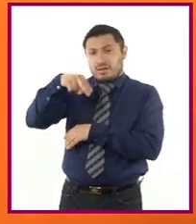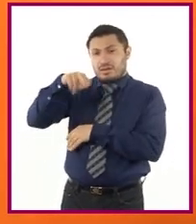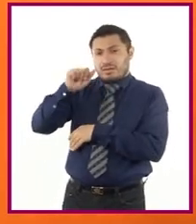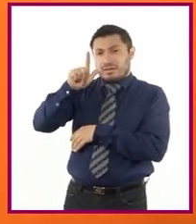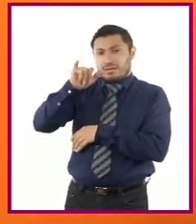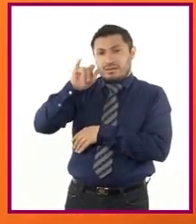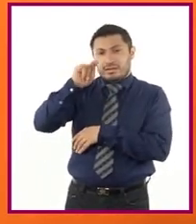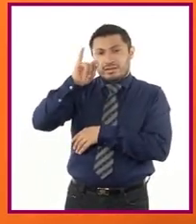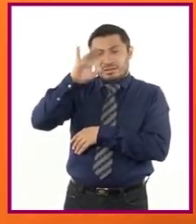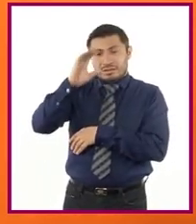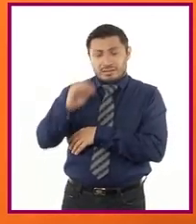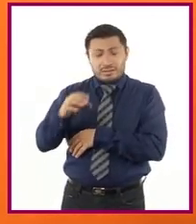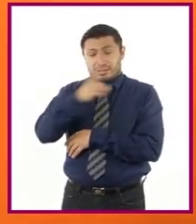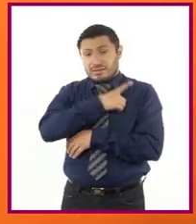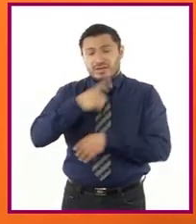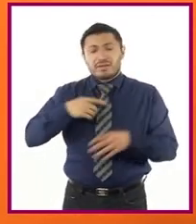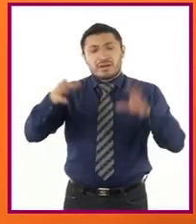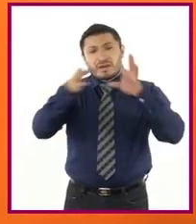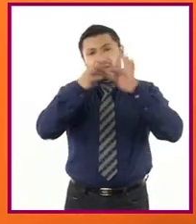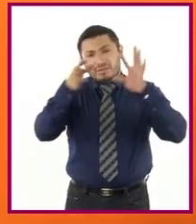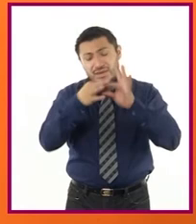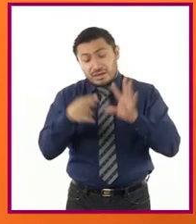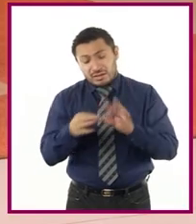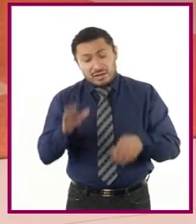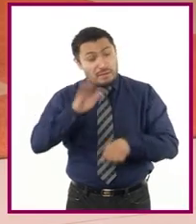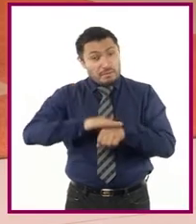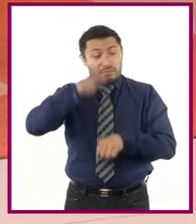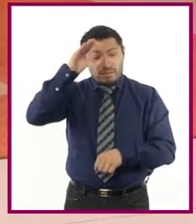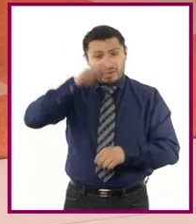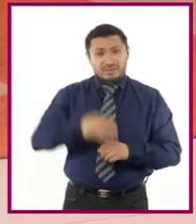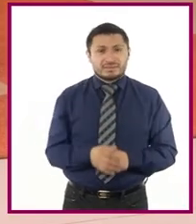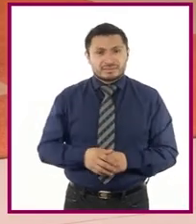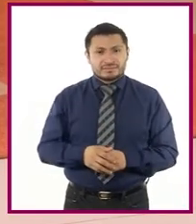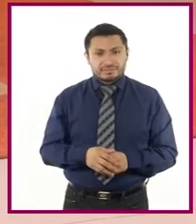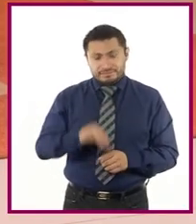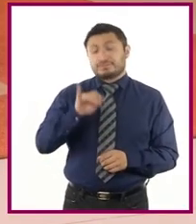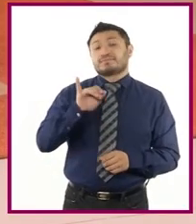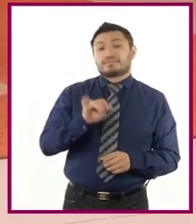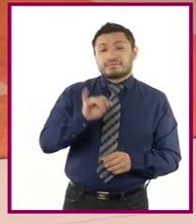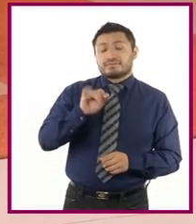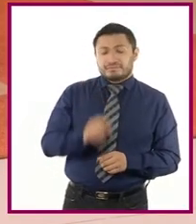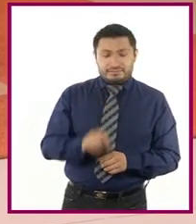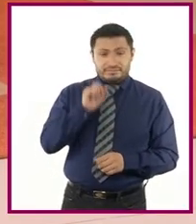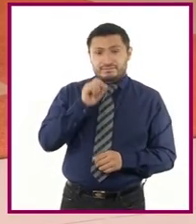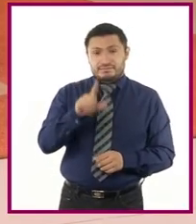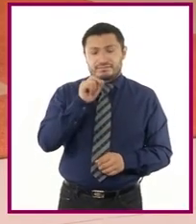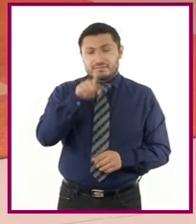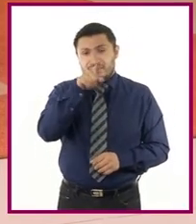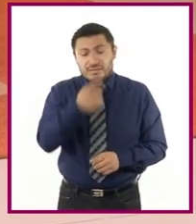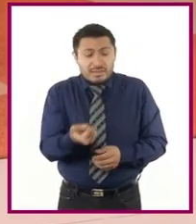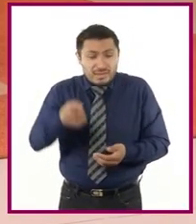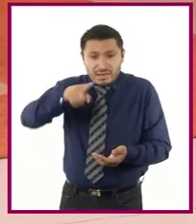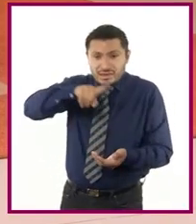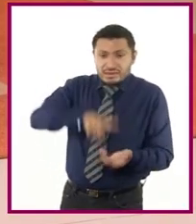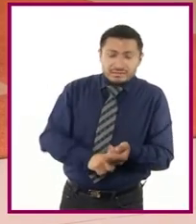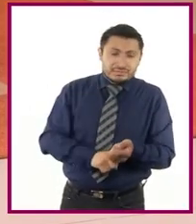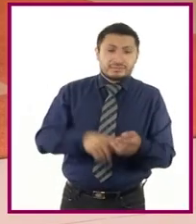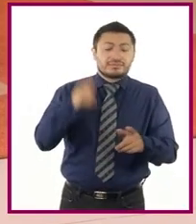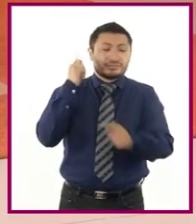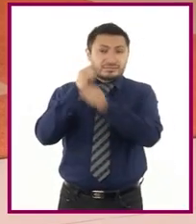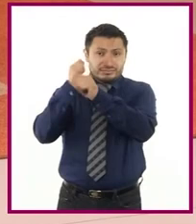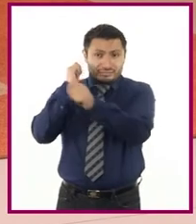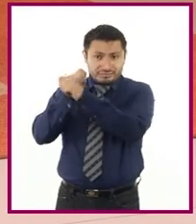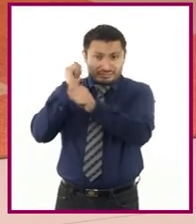las operaciones y acciones de supervisión, ¿verdad? Sí, además de incluir las de